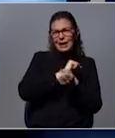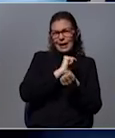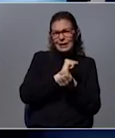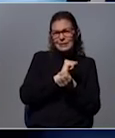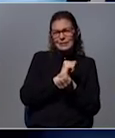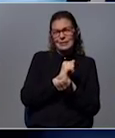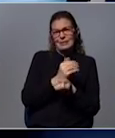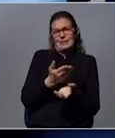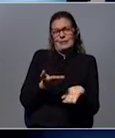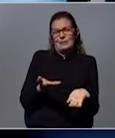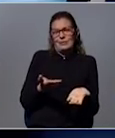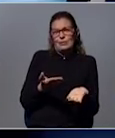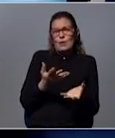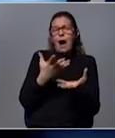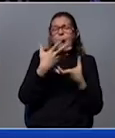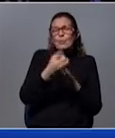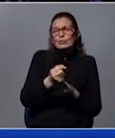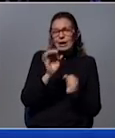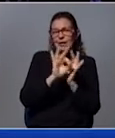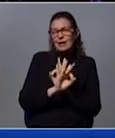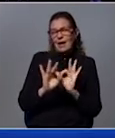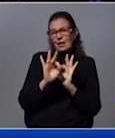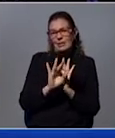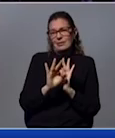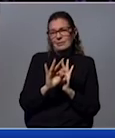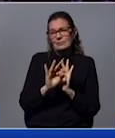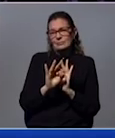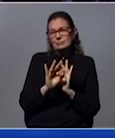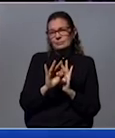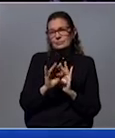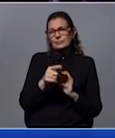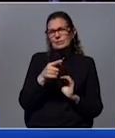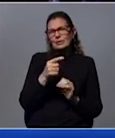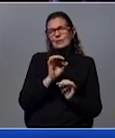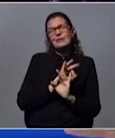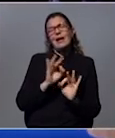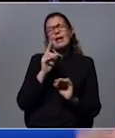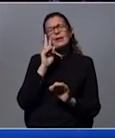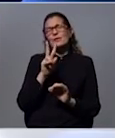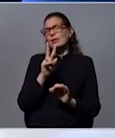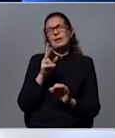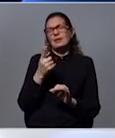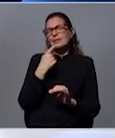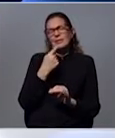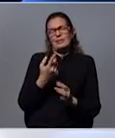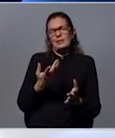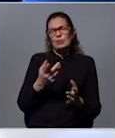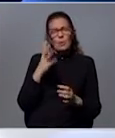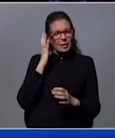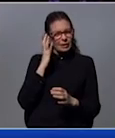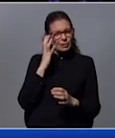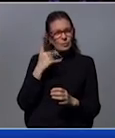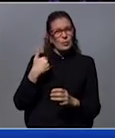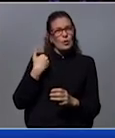pero sin rehabilitar a nada la que vino aquí de la reforma no tiene nada que ver con eso es una